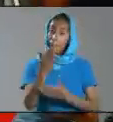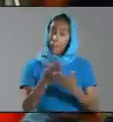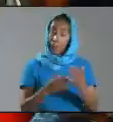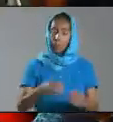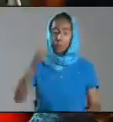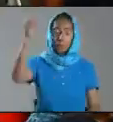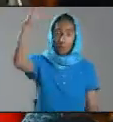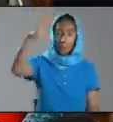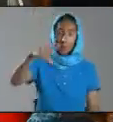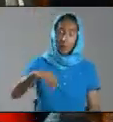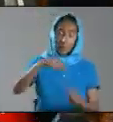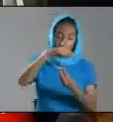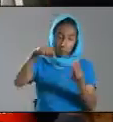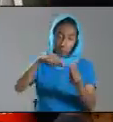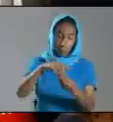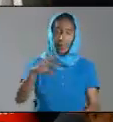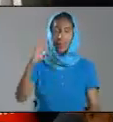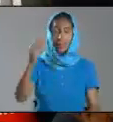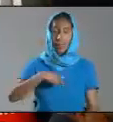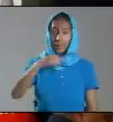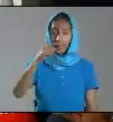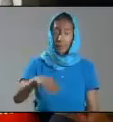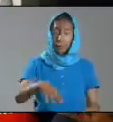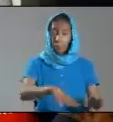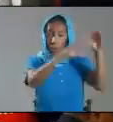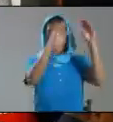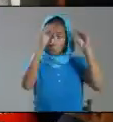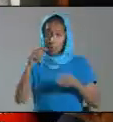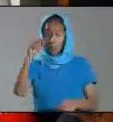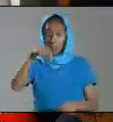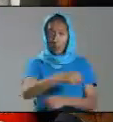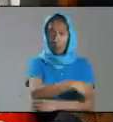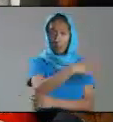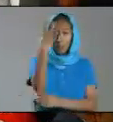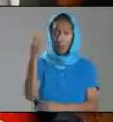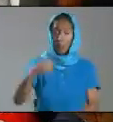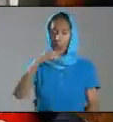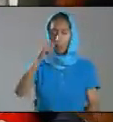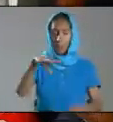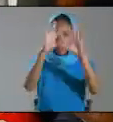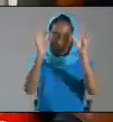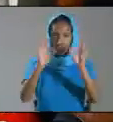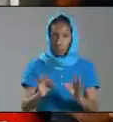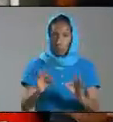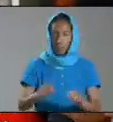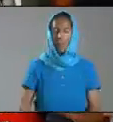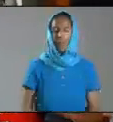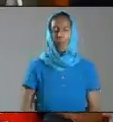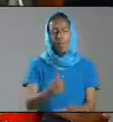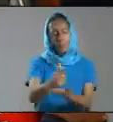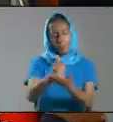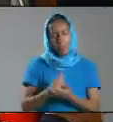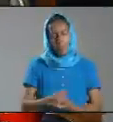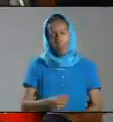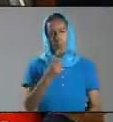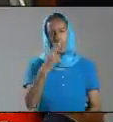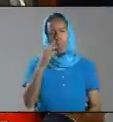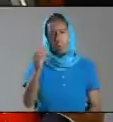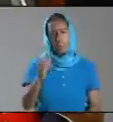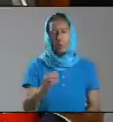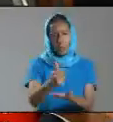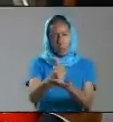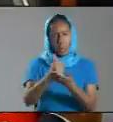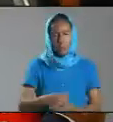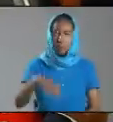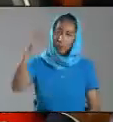están cubriendo en esta mañana de esta manera. Me ayuda, hermano, no se retire todavía. Ayúdame a